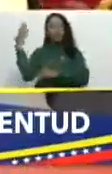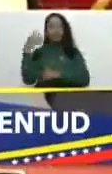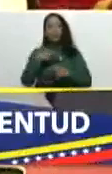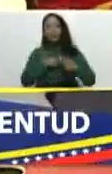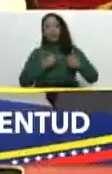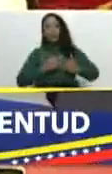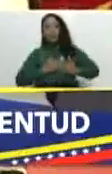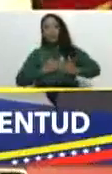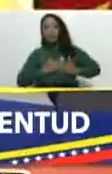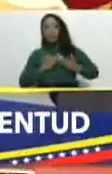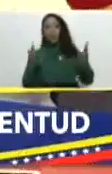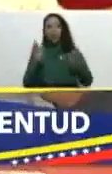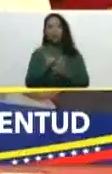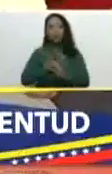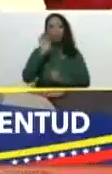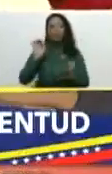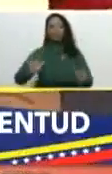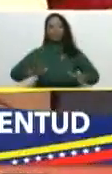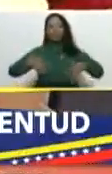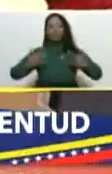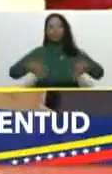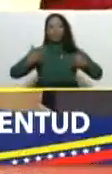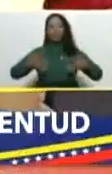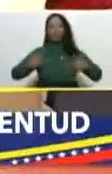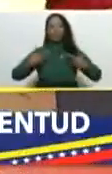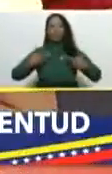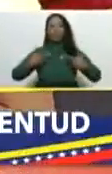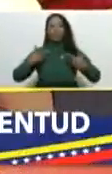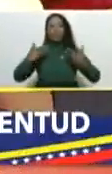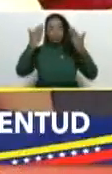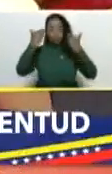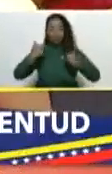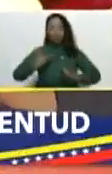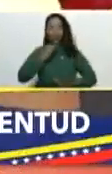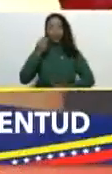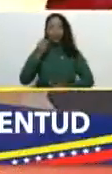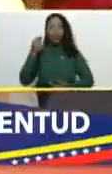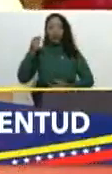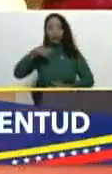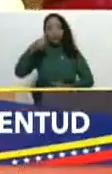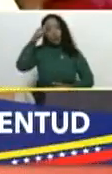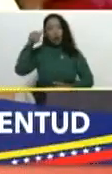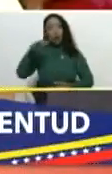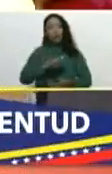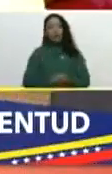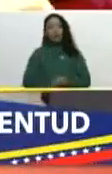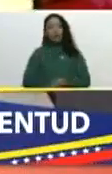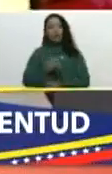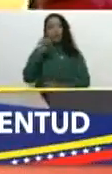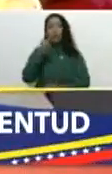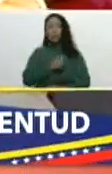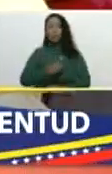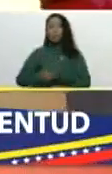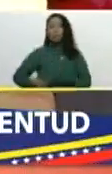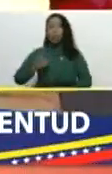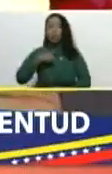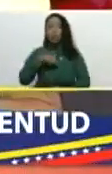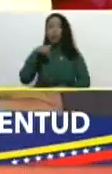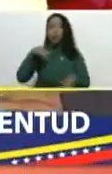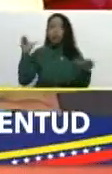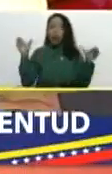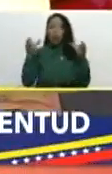corazón, desde el alma y la alegría de lo que somos como juventudes de nuestro pueblo. Hoy, presidente, estamos aquí